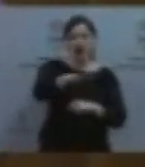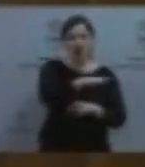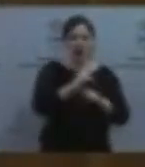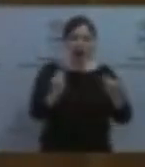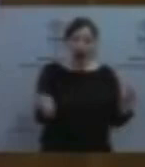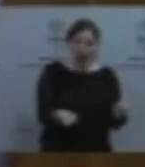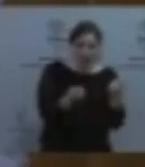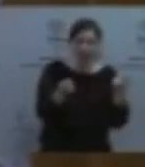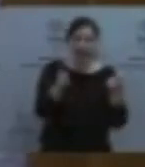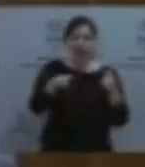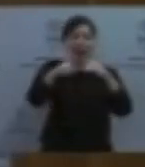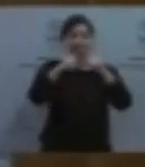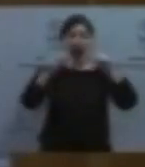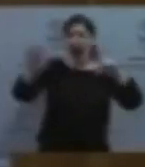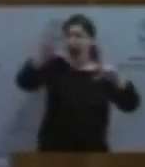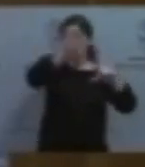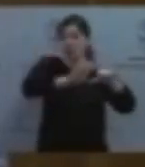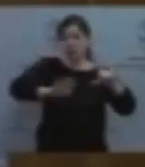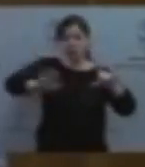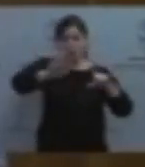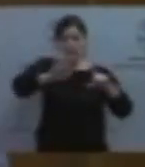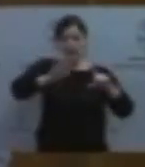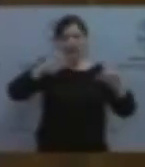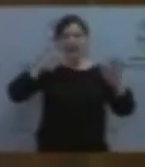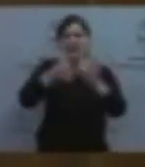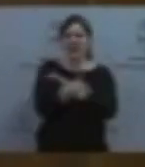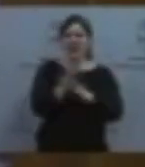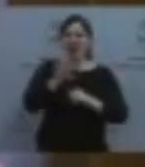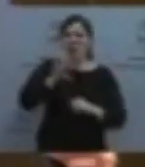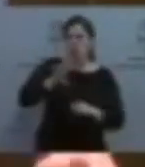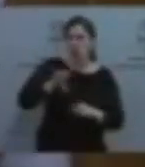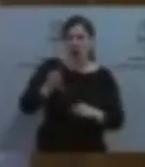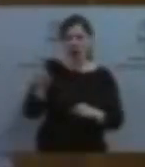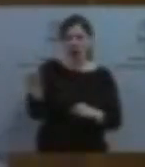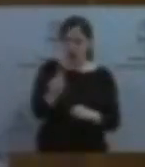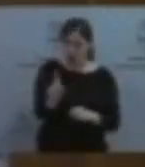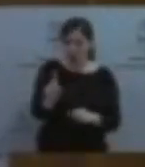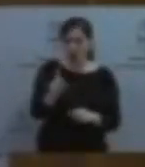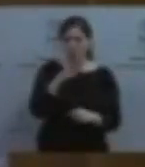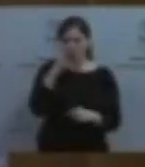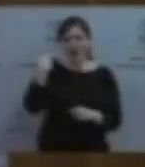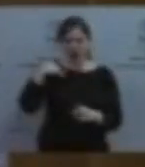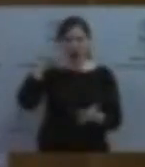una burla, que es lo que está pasando durante todos estos ya largos meses, más